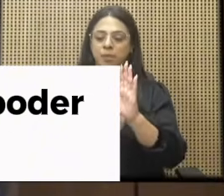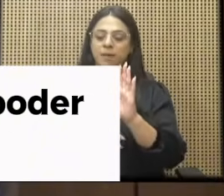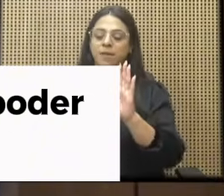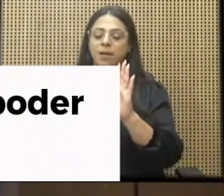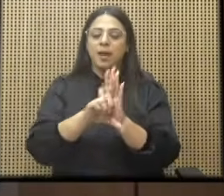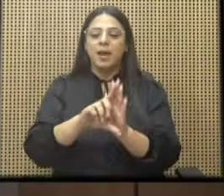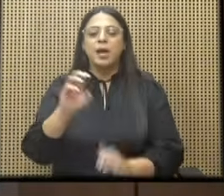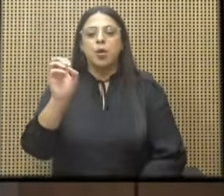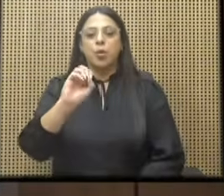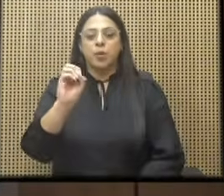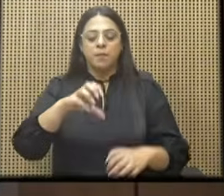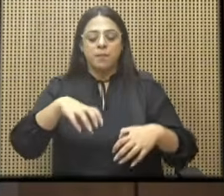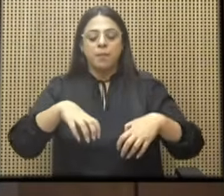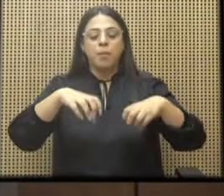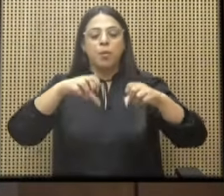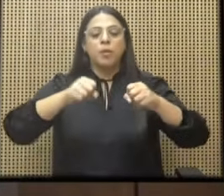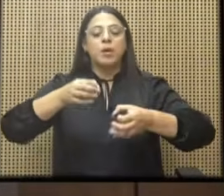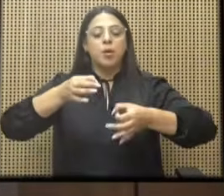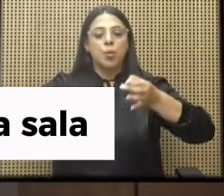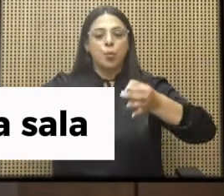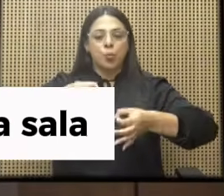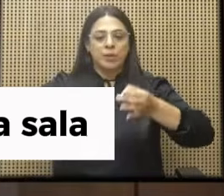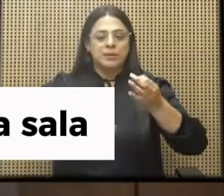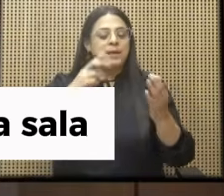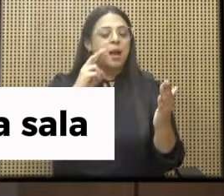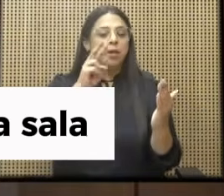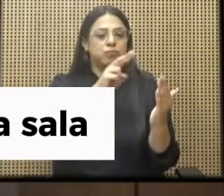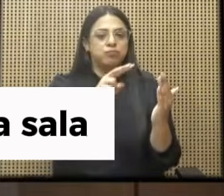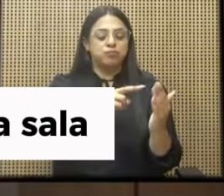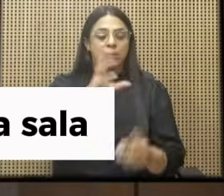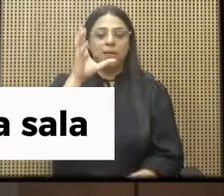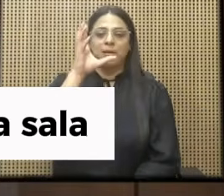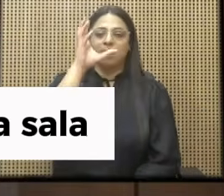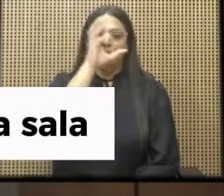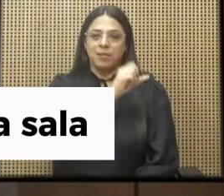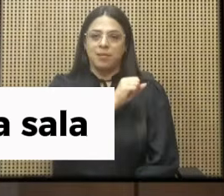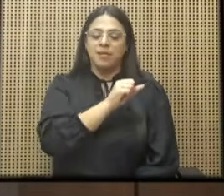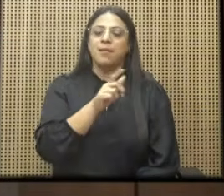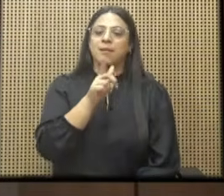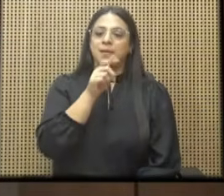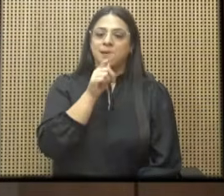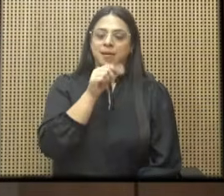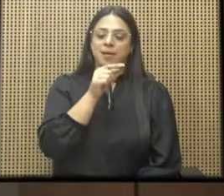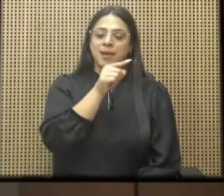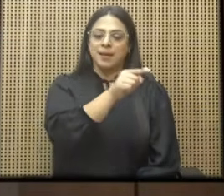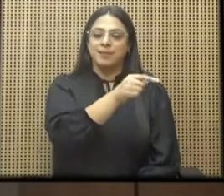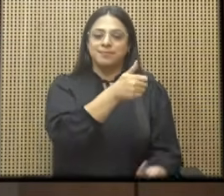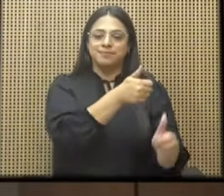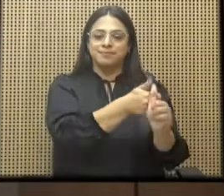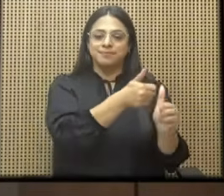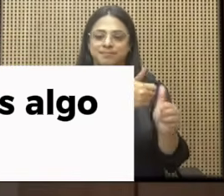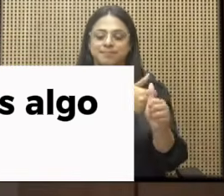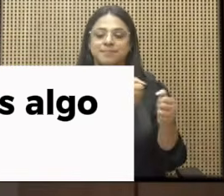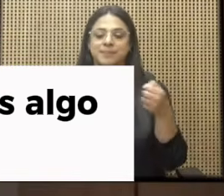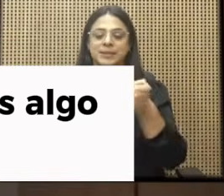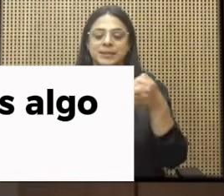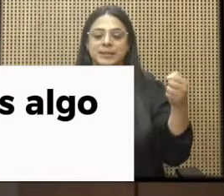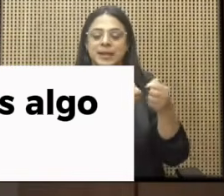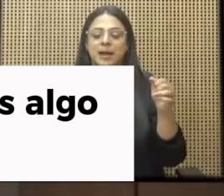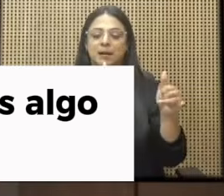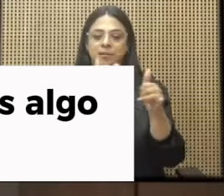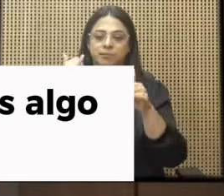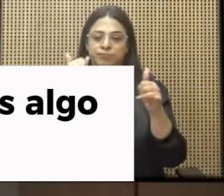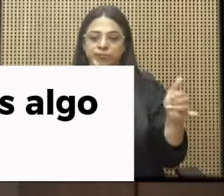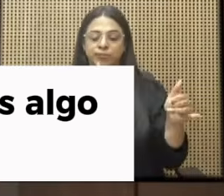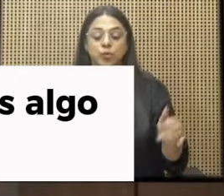Poder Judicial para darnos cuenta que la responsabilidad la tiene la propia Sala Constitucional. Es más,